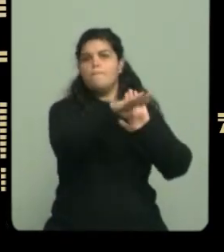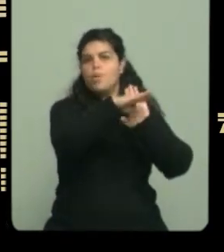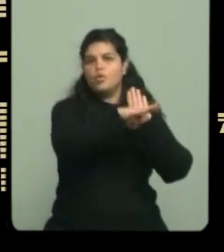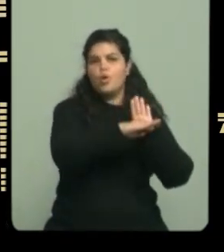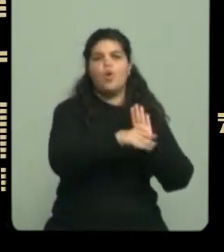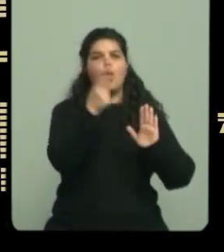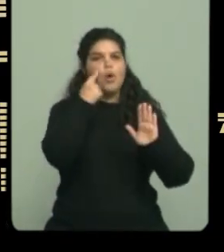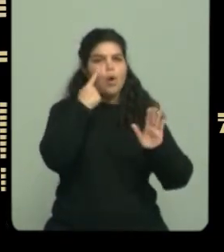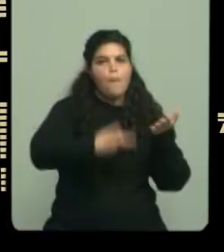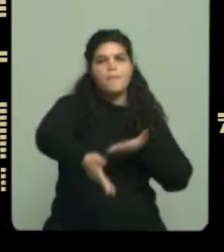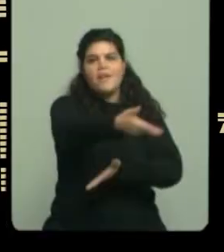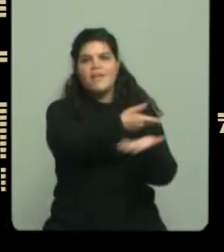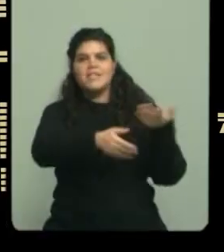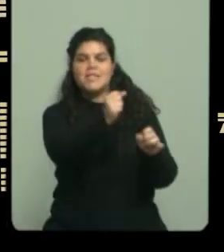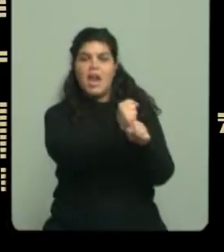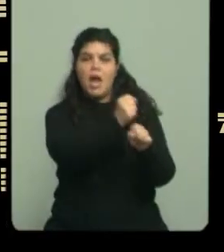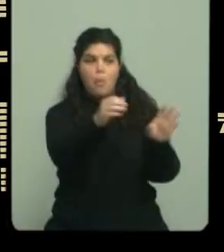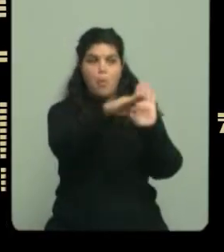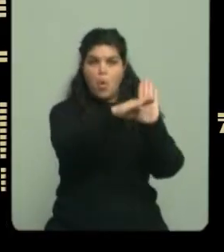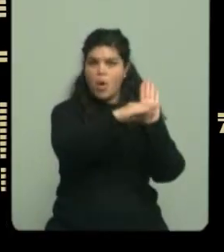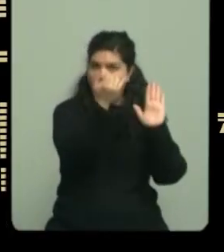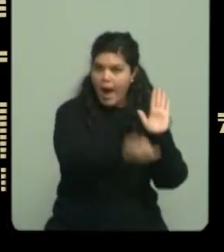propios protocolos de convivencia laboral.